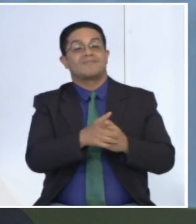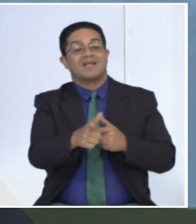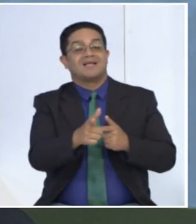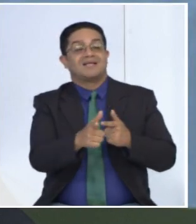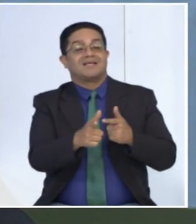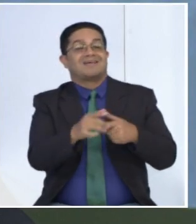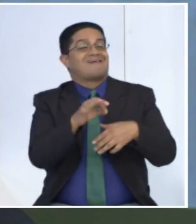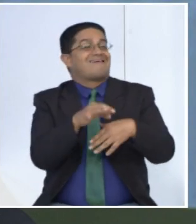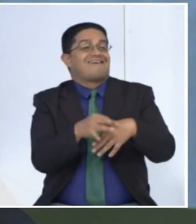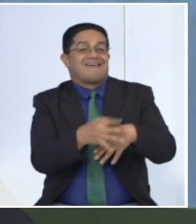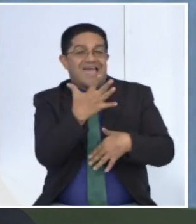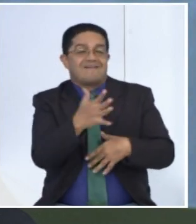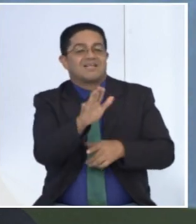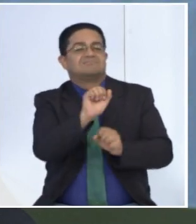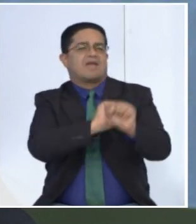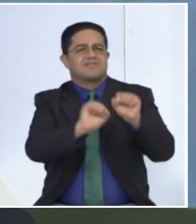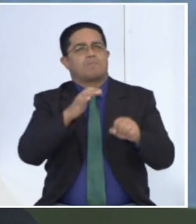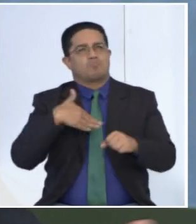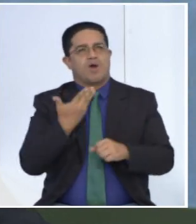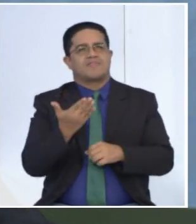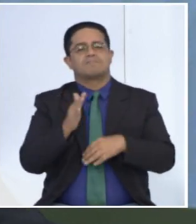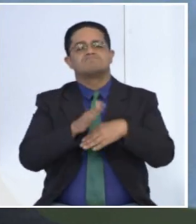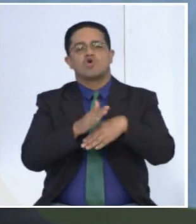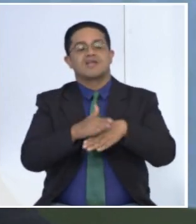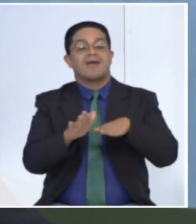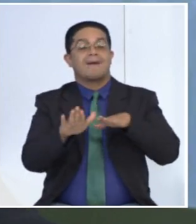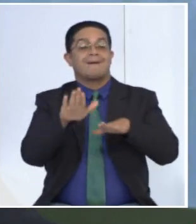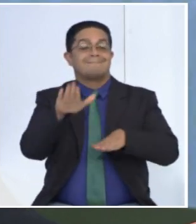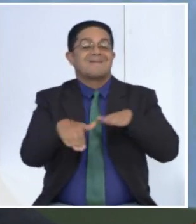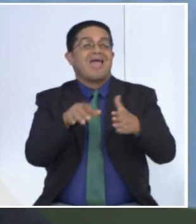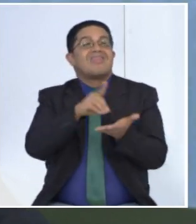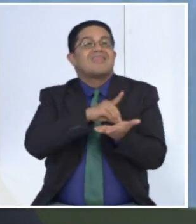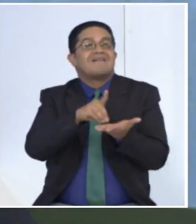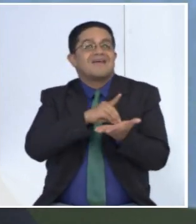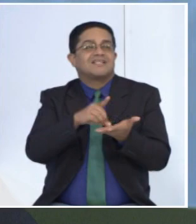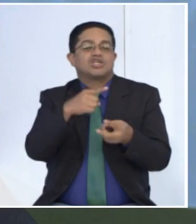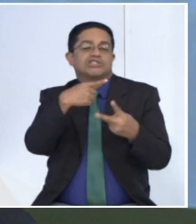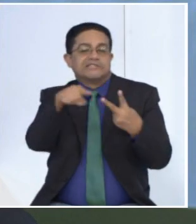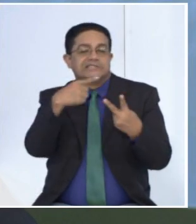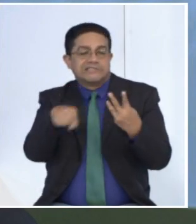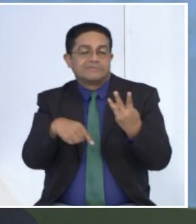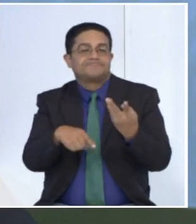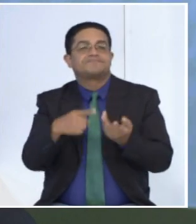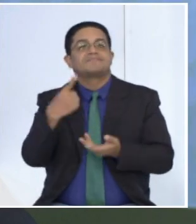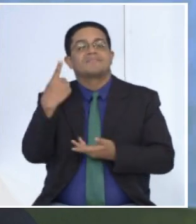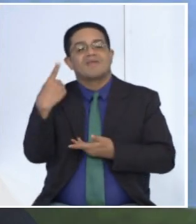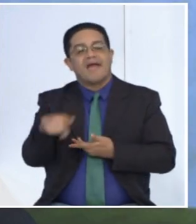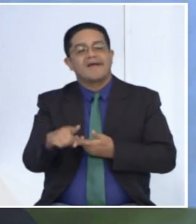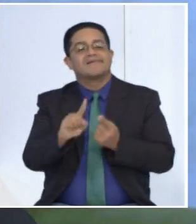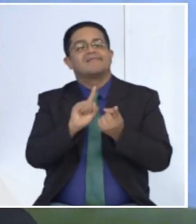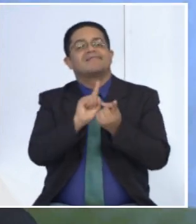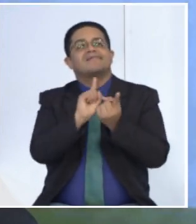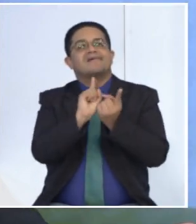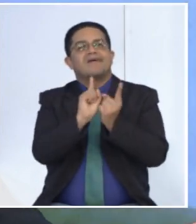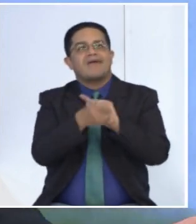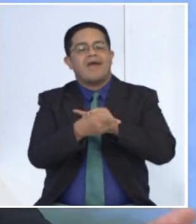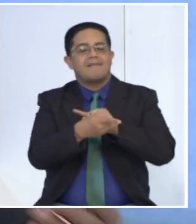un pie diabético. ¿Por qué? Porque el pie diabético es una entidad multifactorial en donde vamos a tener alteraciones en